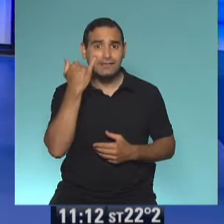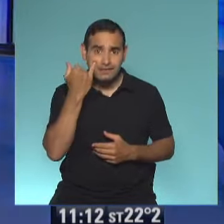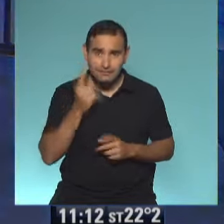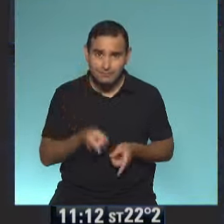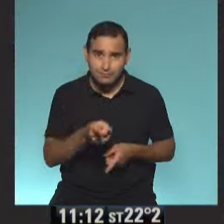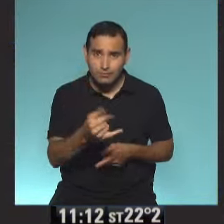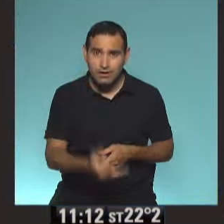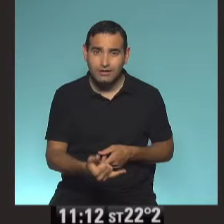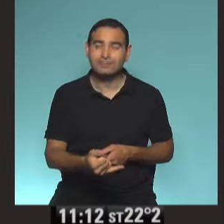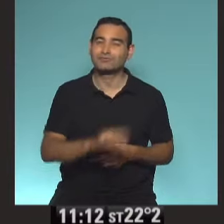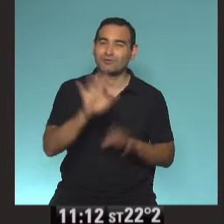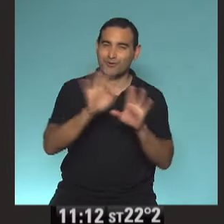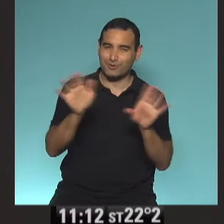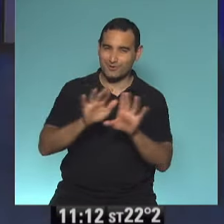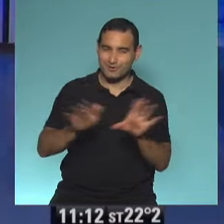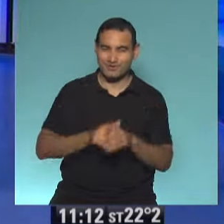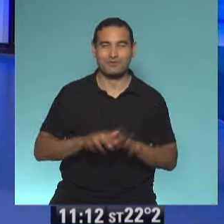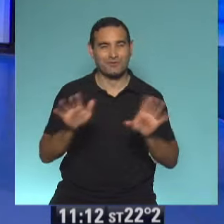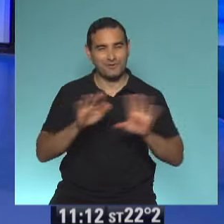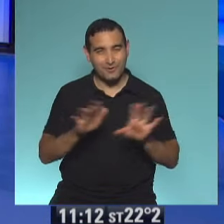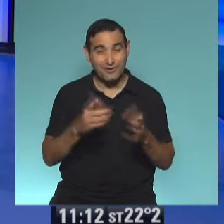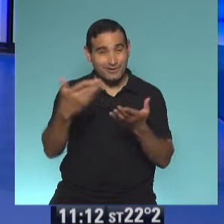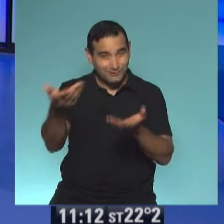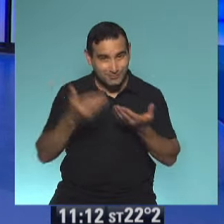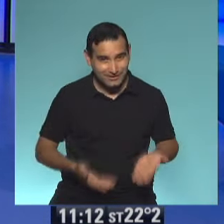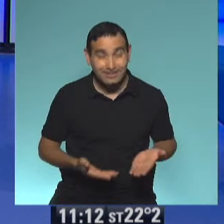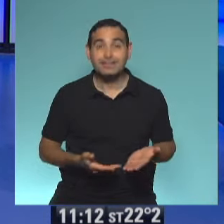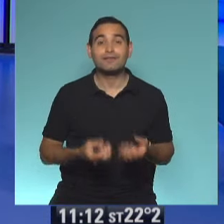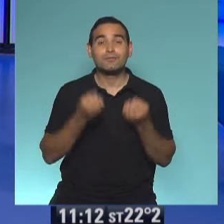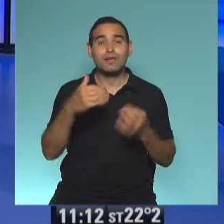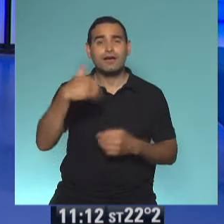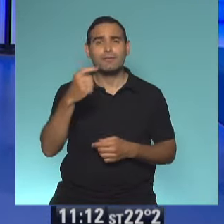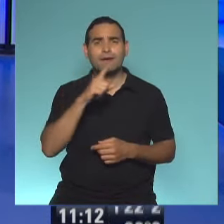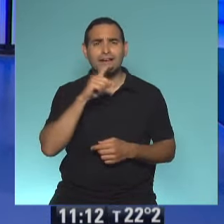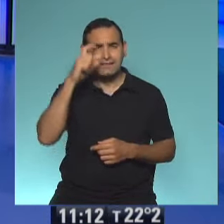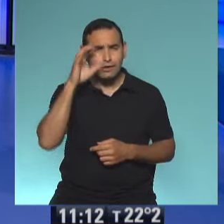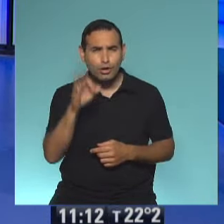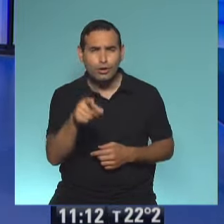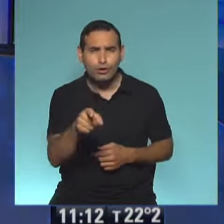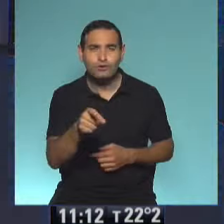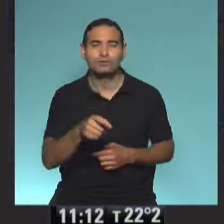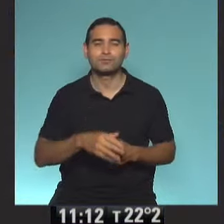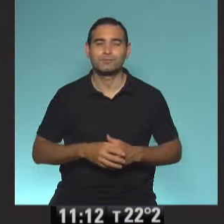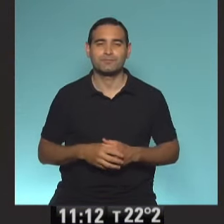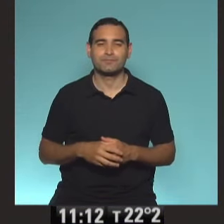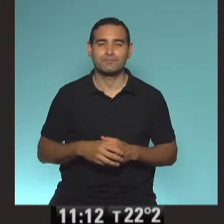nosotros? Hola. Hola, Vicky, hola, bienvenida. Vicky. ¿Cómo estás? Mateo, ¿estás hola. Por ahí?